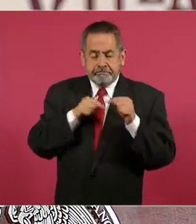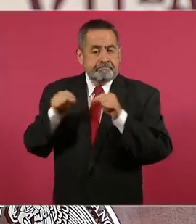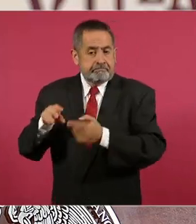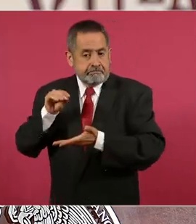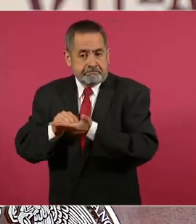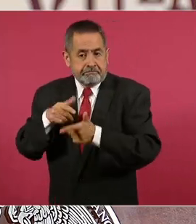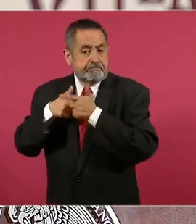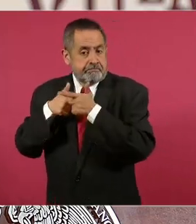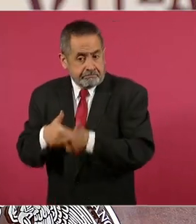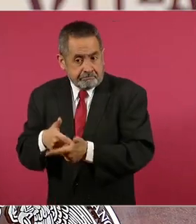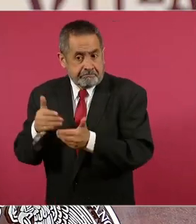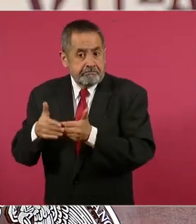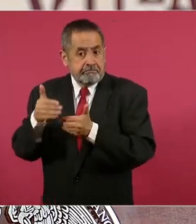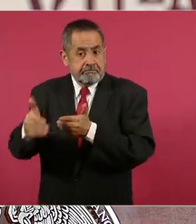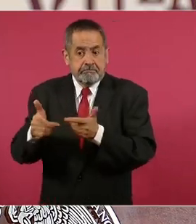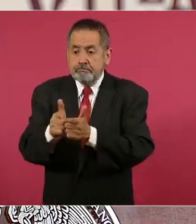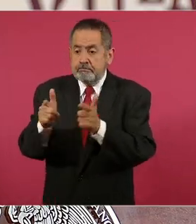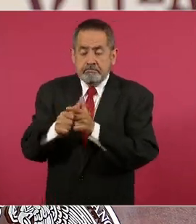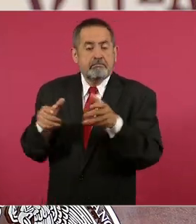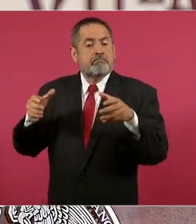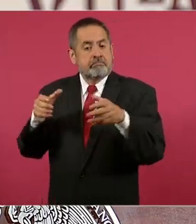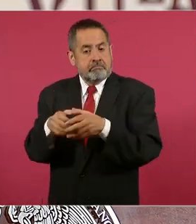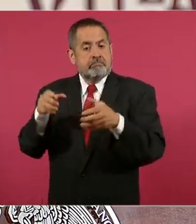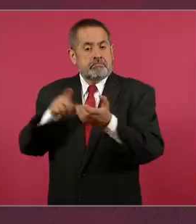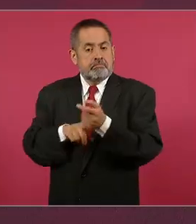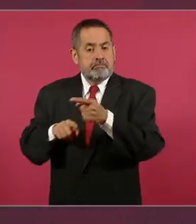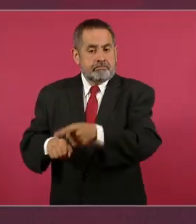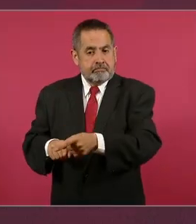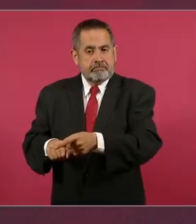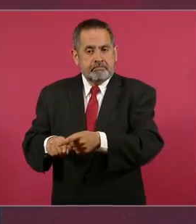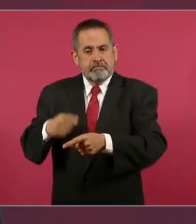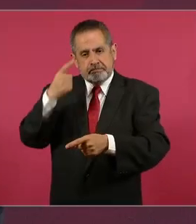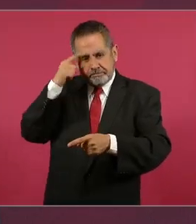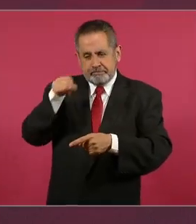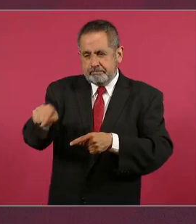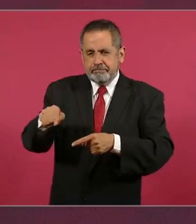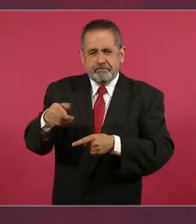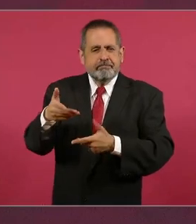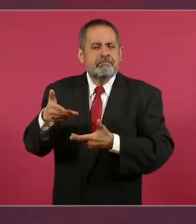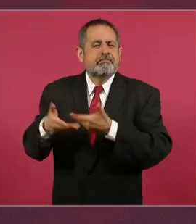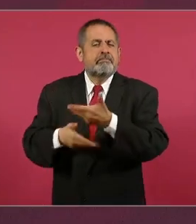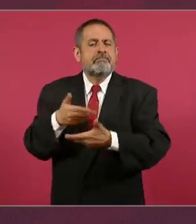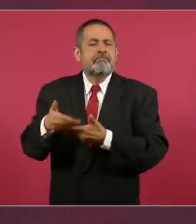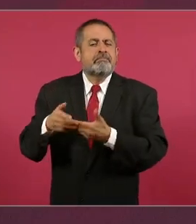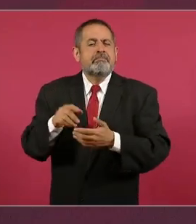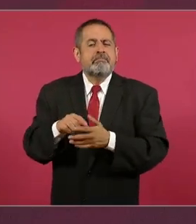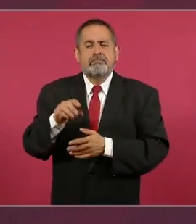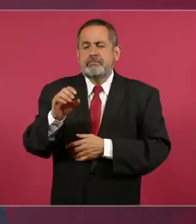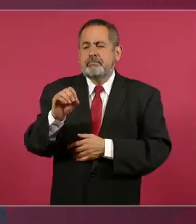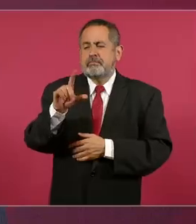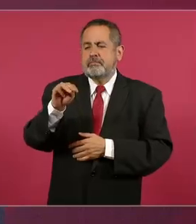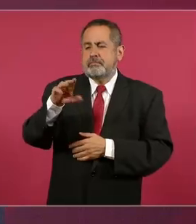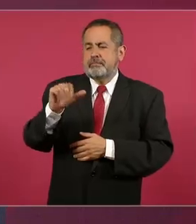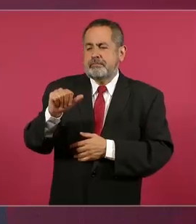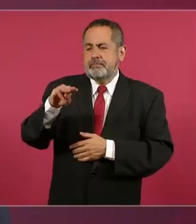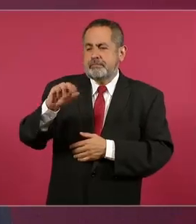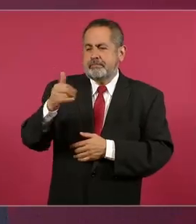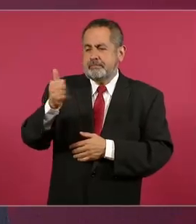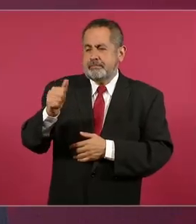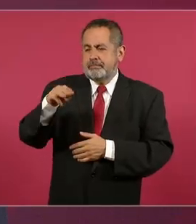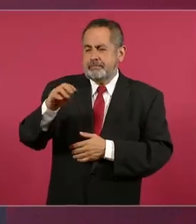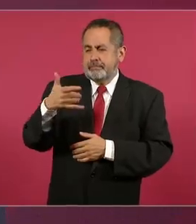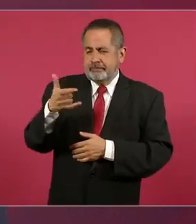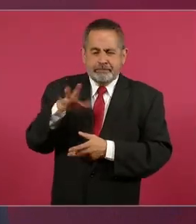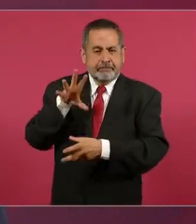continuar colaborando en el Grupo Aeroportuario Ferroviario de Servicios Auxiliares y Conexos Olmeca Maya Mexica.